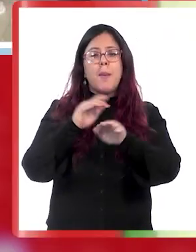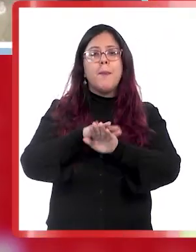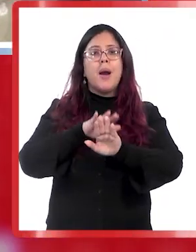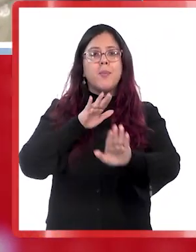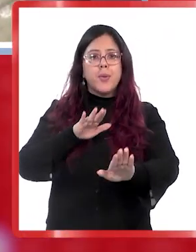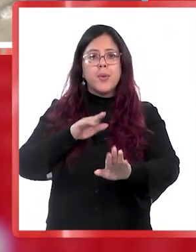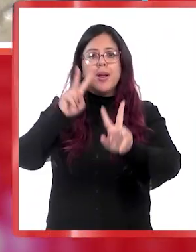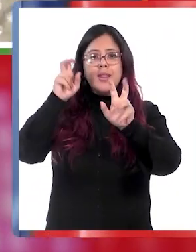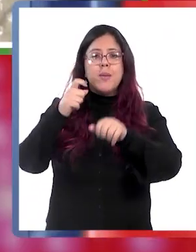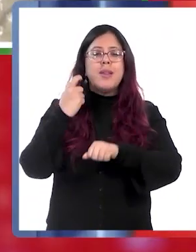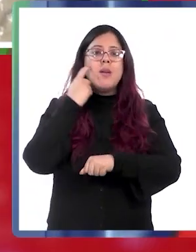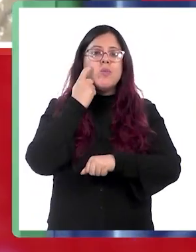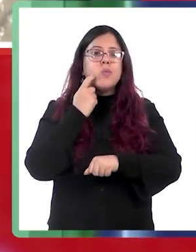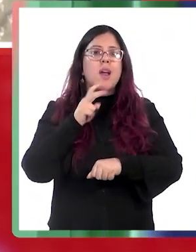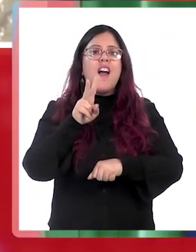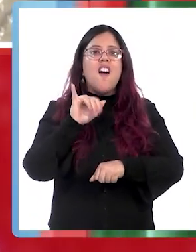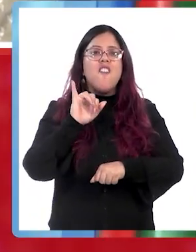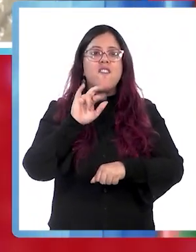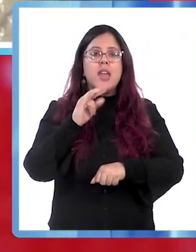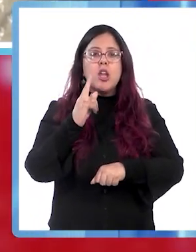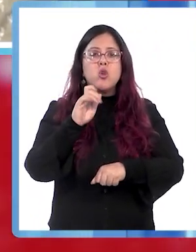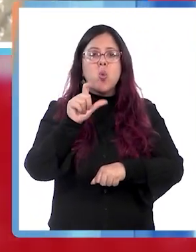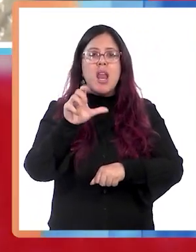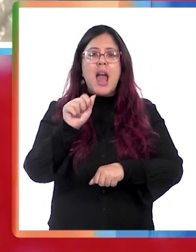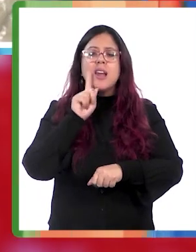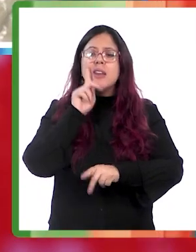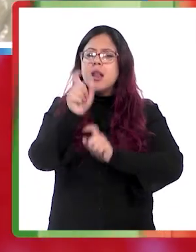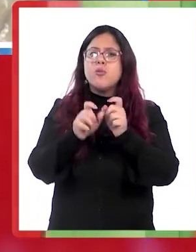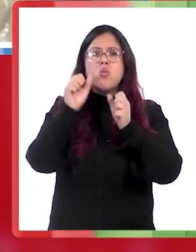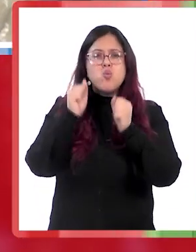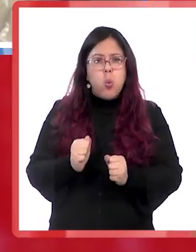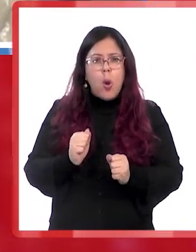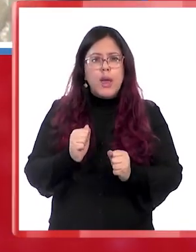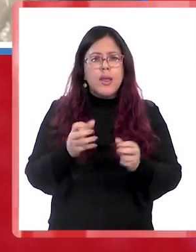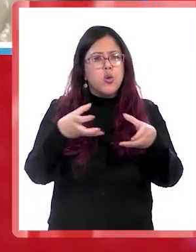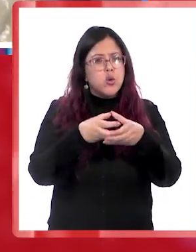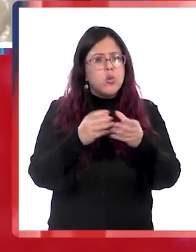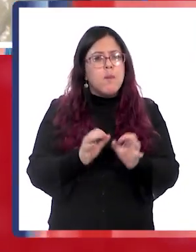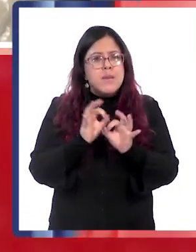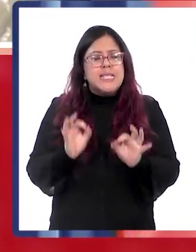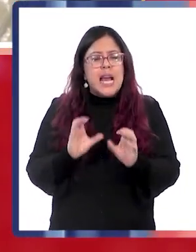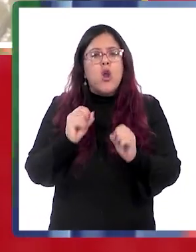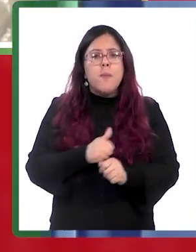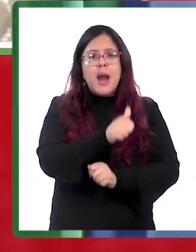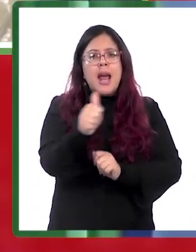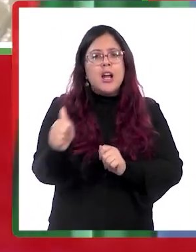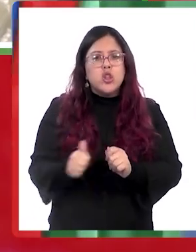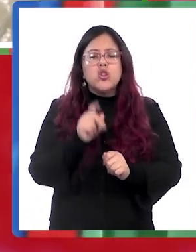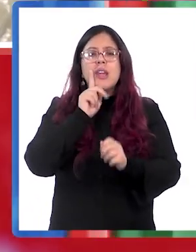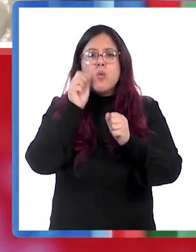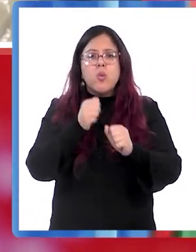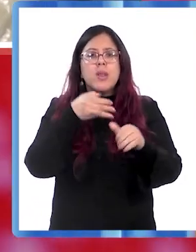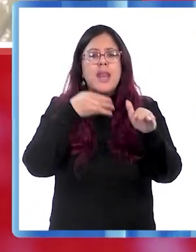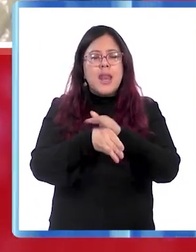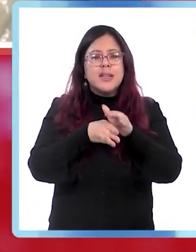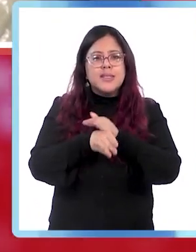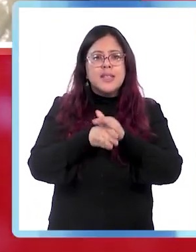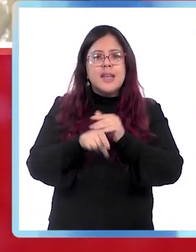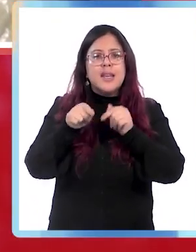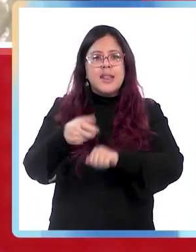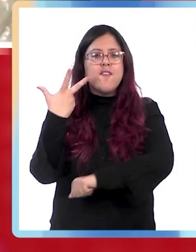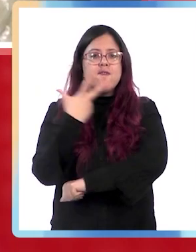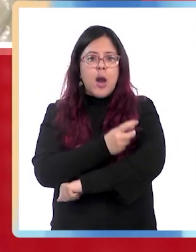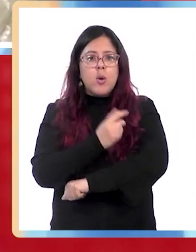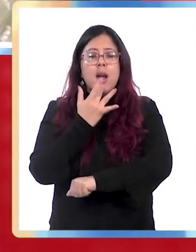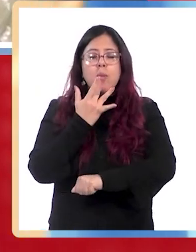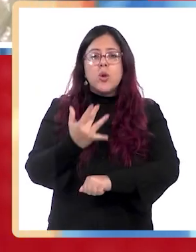la viruela. ¿Para qué personas está disponible? ¿Es para un grupo específico o es para todos? ¿Quiénes pueden acceder a esta vacuna?